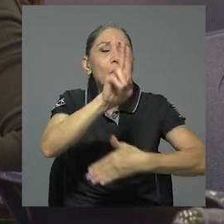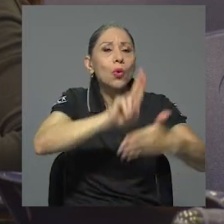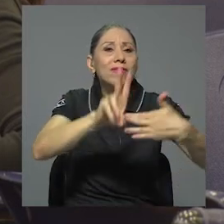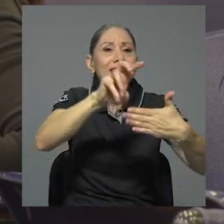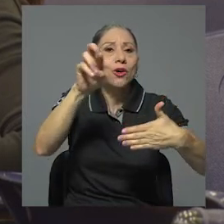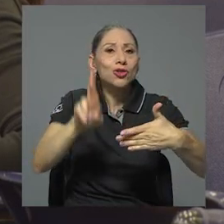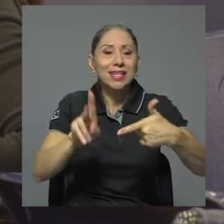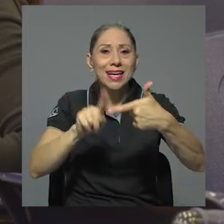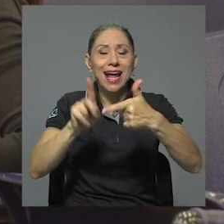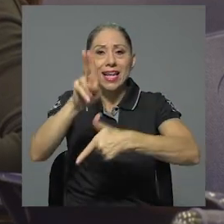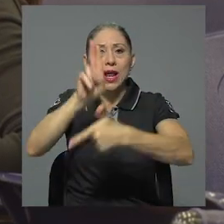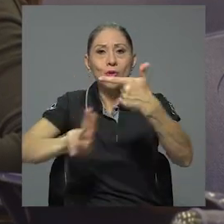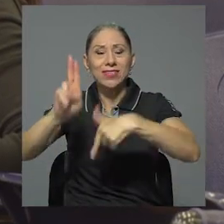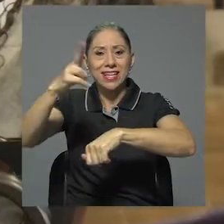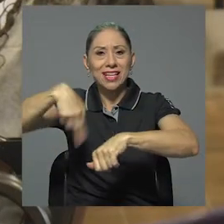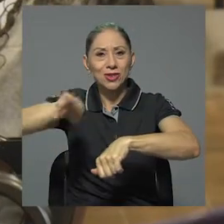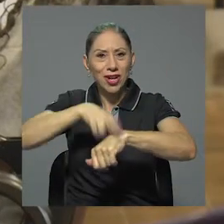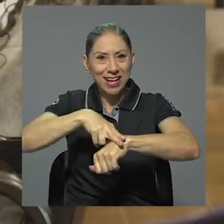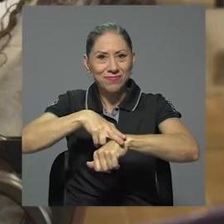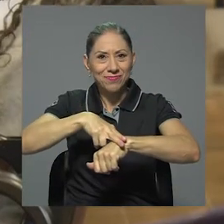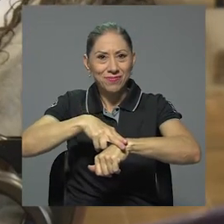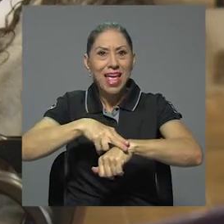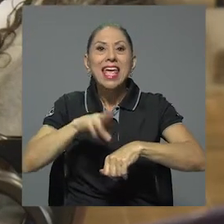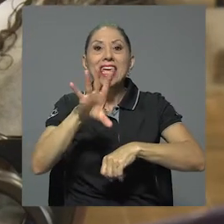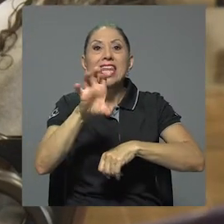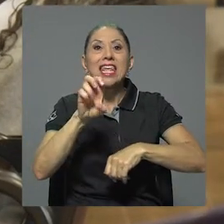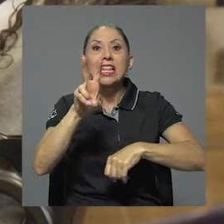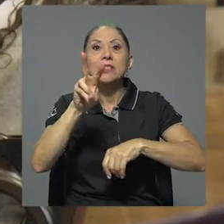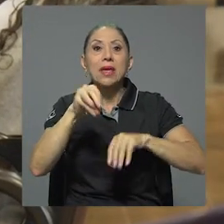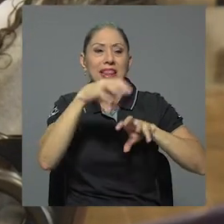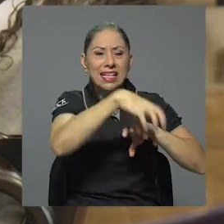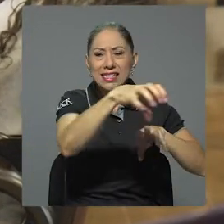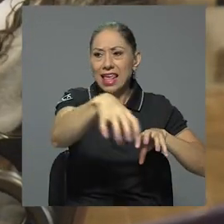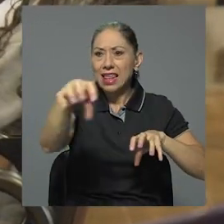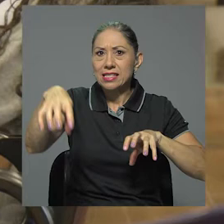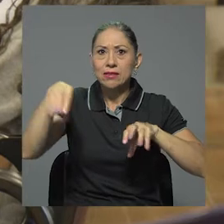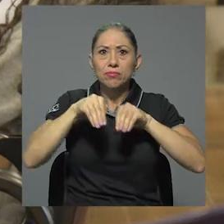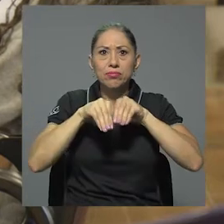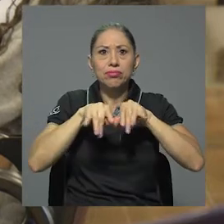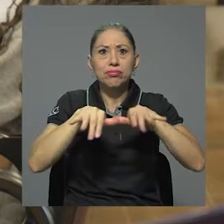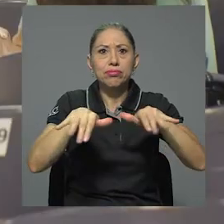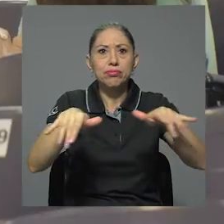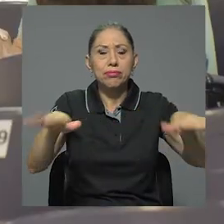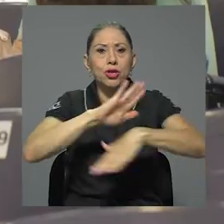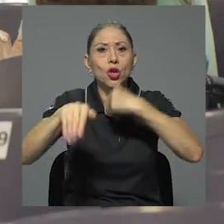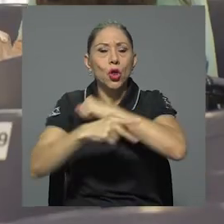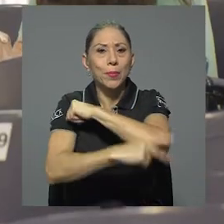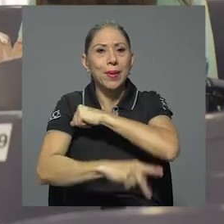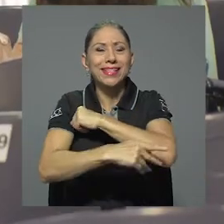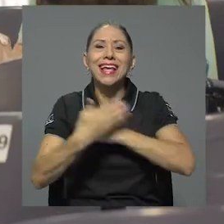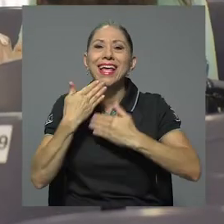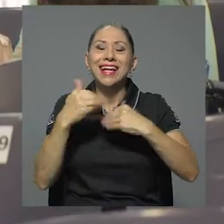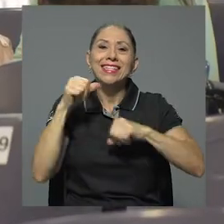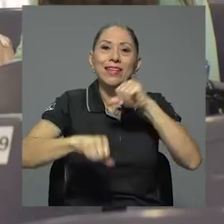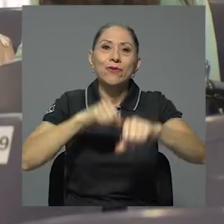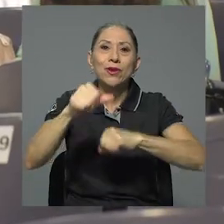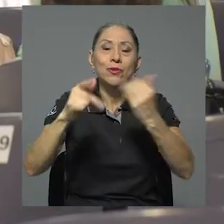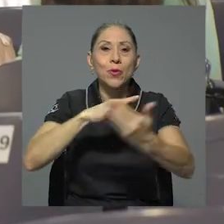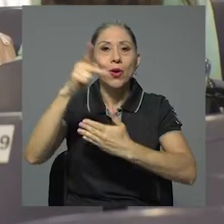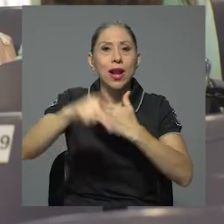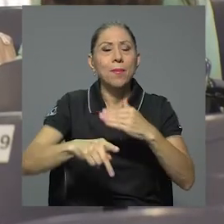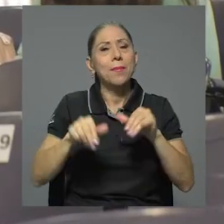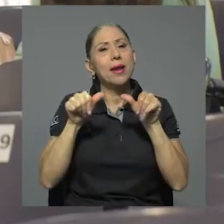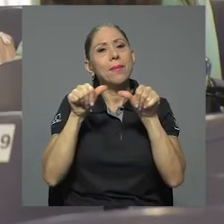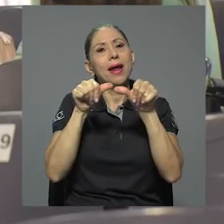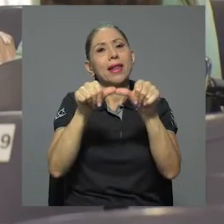Costa Rica y la Universidad Nacional, en 520 sedes distribuidas por todo el país. Gracias a los esfuerzos del Programa Permanente